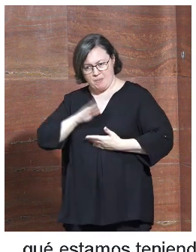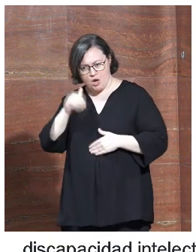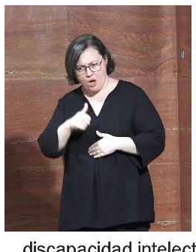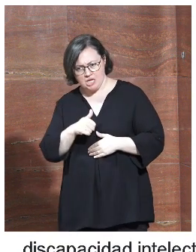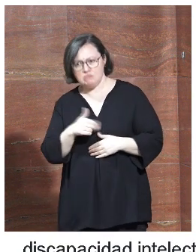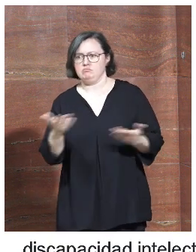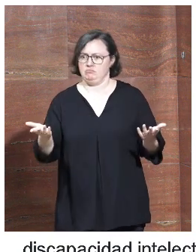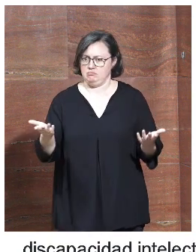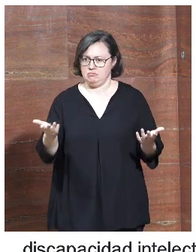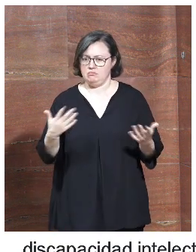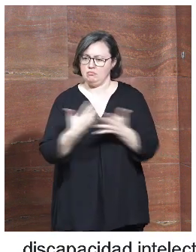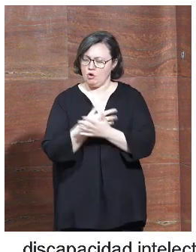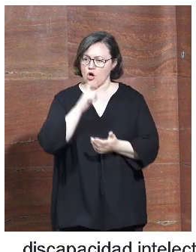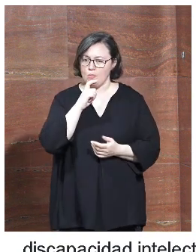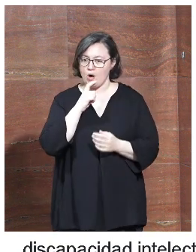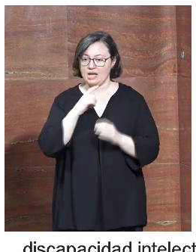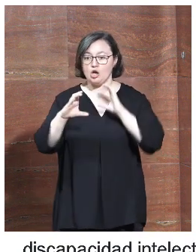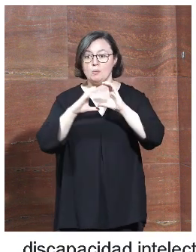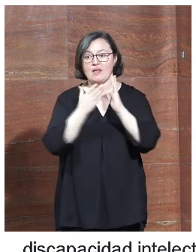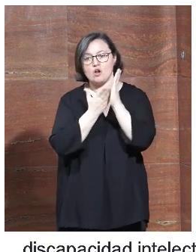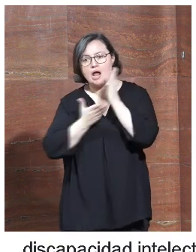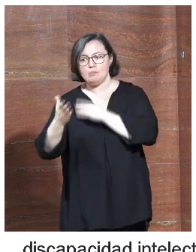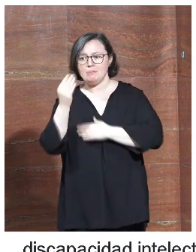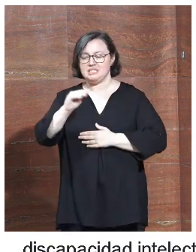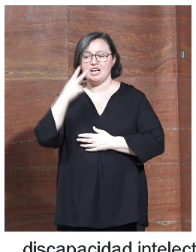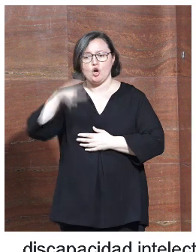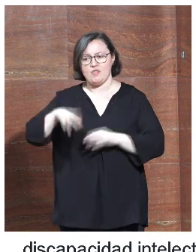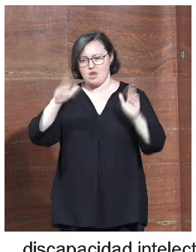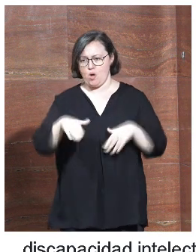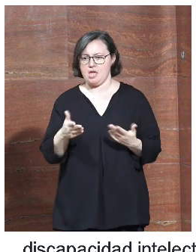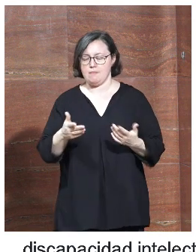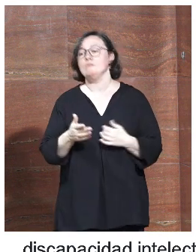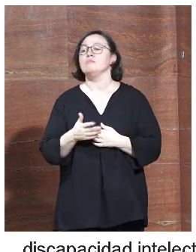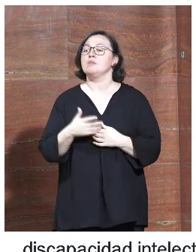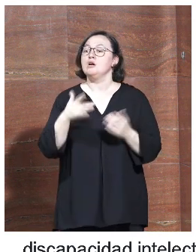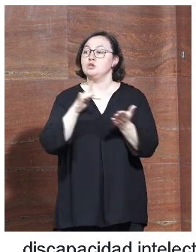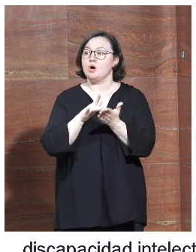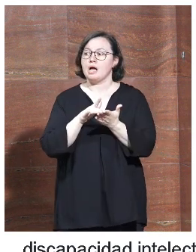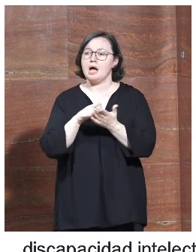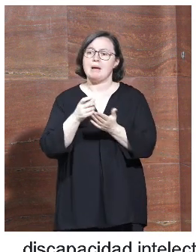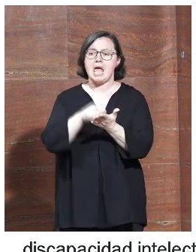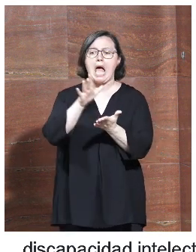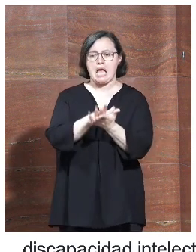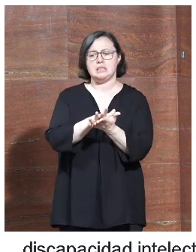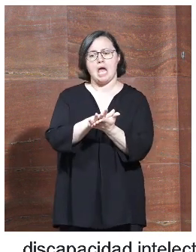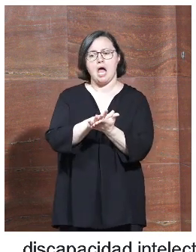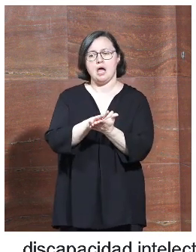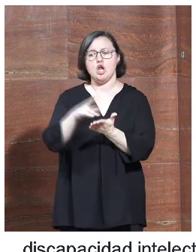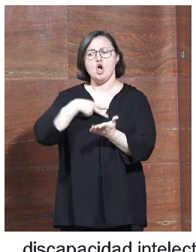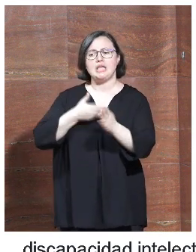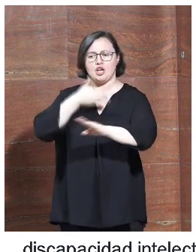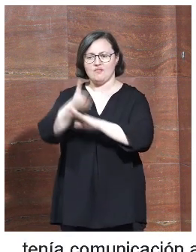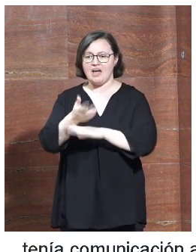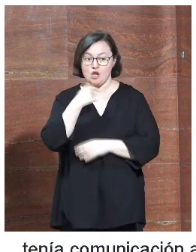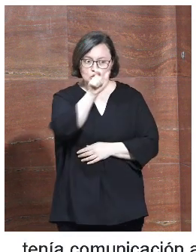le dije, problema al que nos enfrentamos, la comunicación aumentativa y alternativa no está reconocida. Vale, vamos a hacer un acta de notoriedad ante notario en el